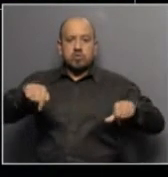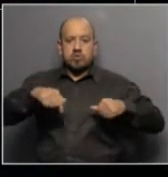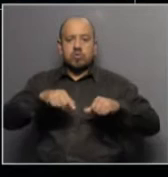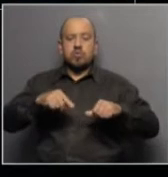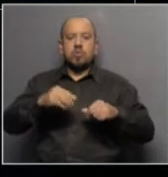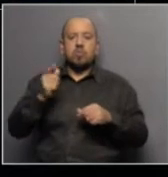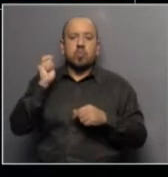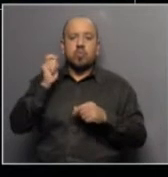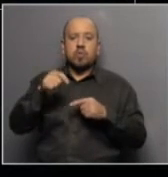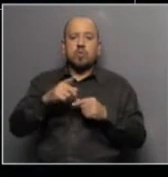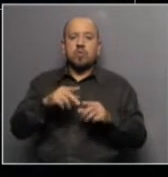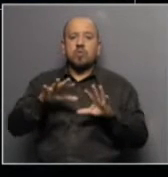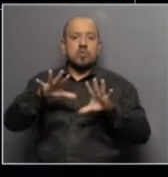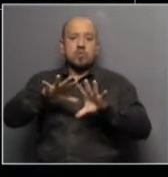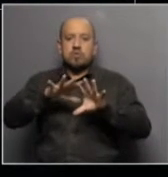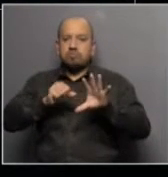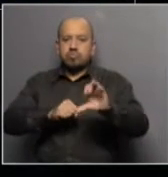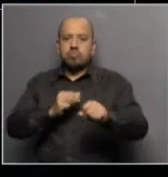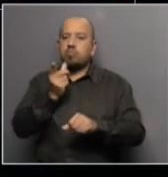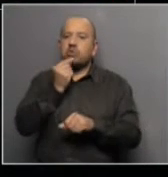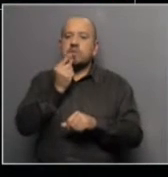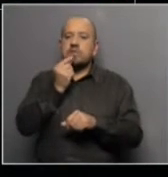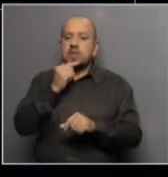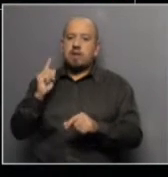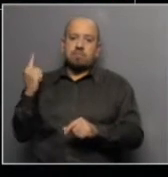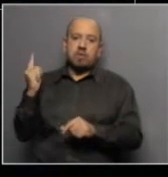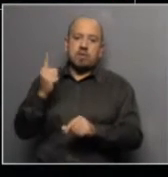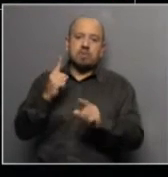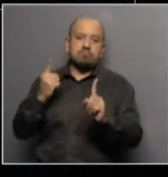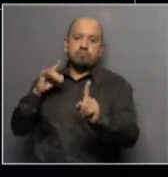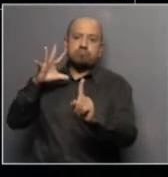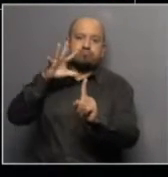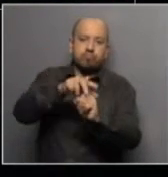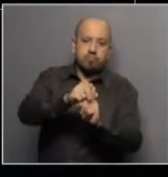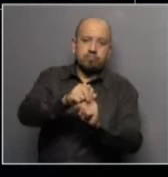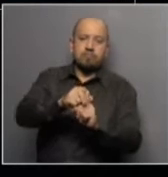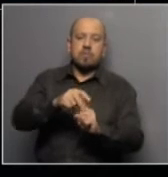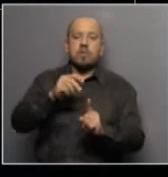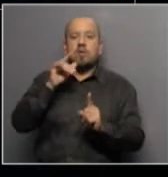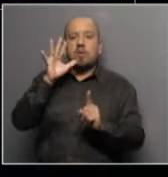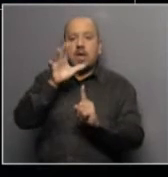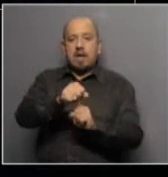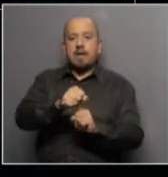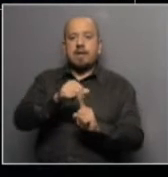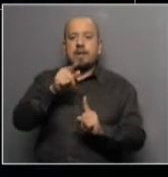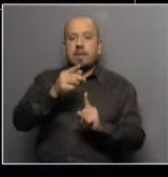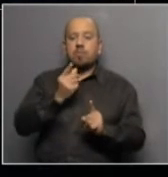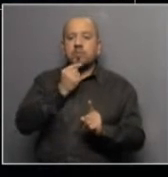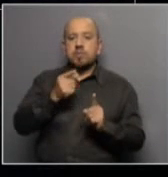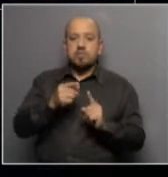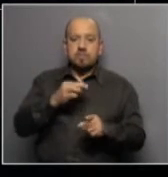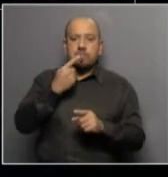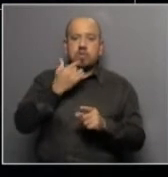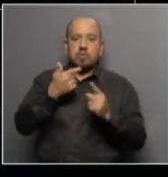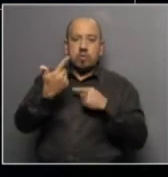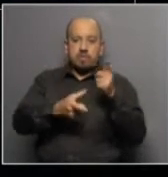amplio, se criminaliza la ocupación también en el caso de las personas